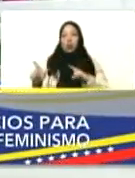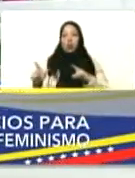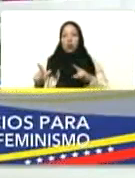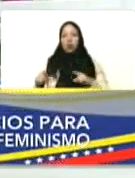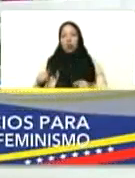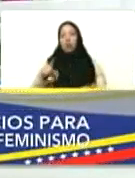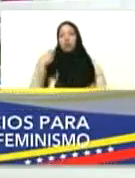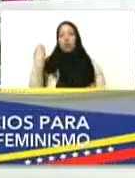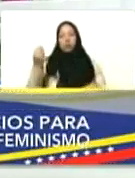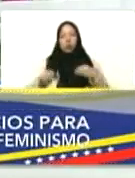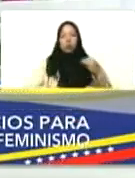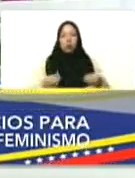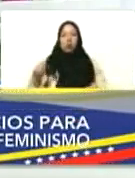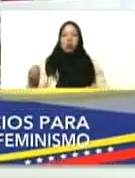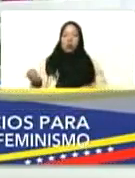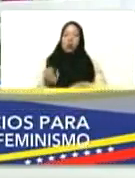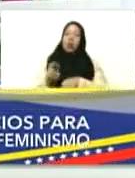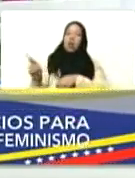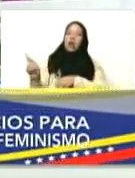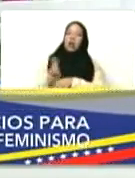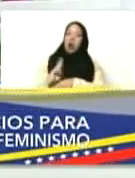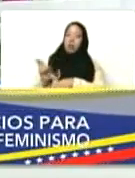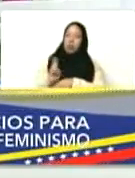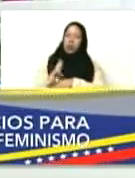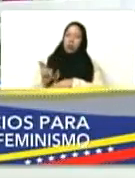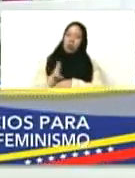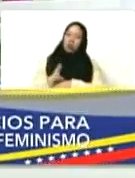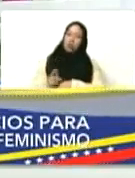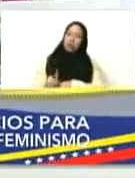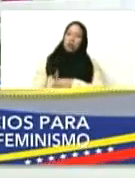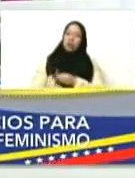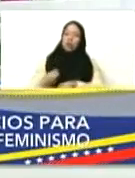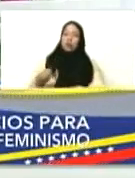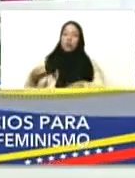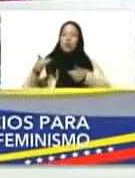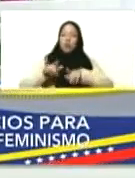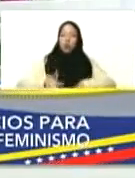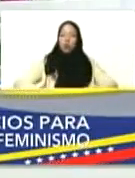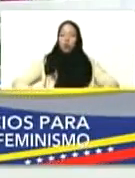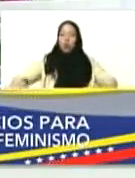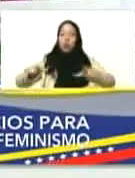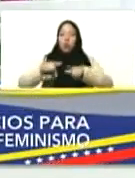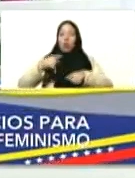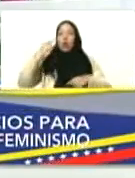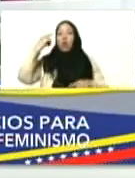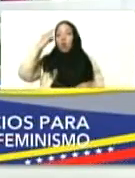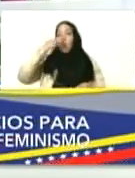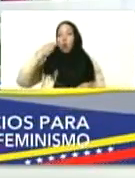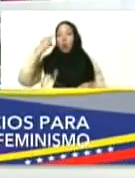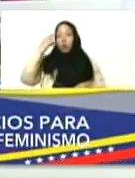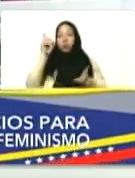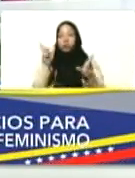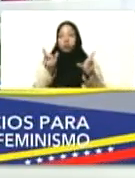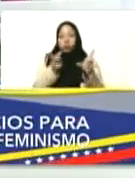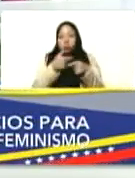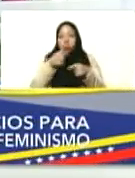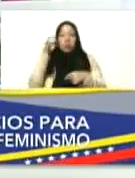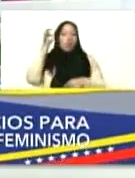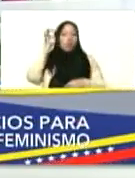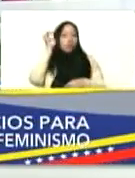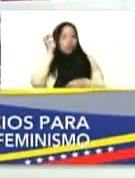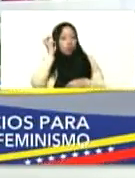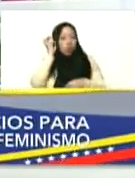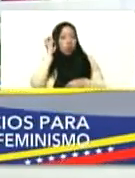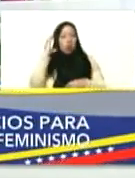ordeno la inmediata creación del Centro Oncológico Integral para la Mujer, el